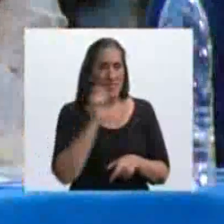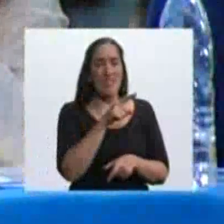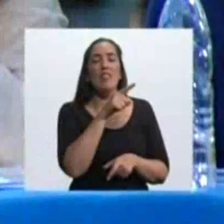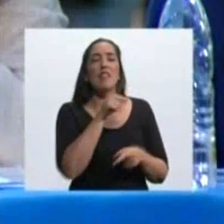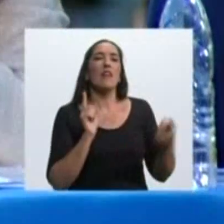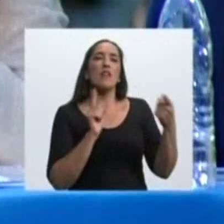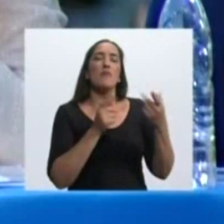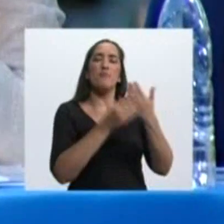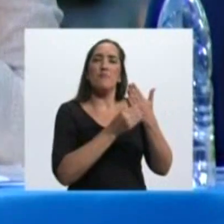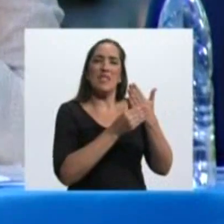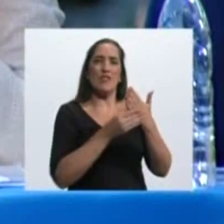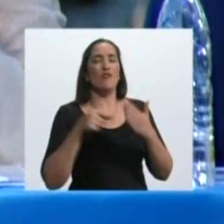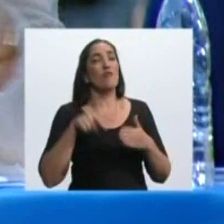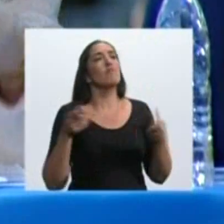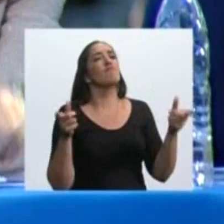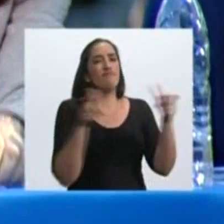que finalmente, porque